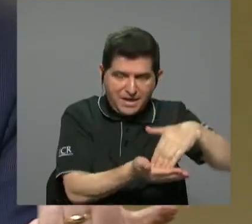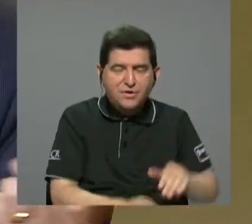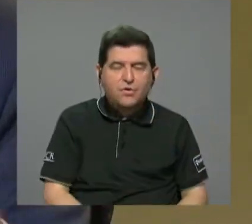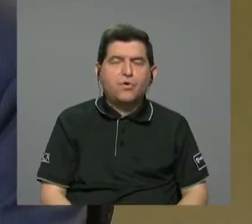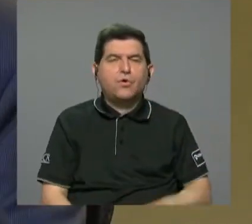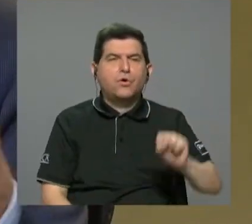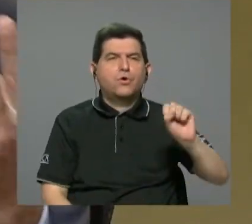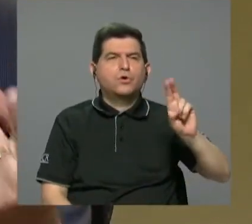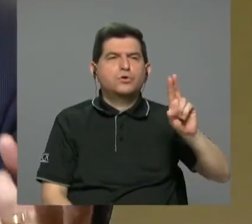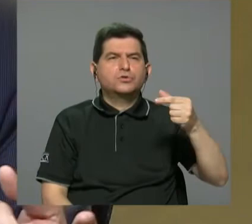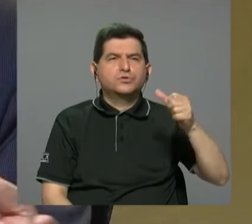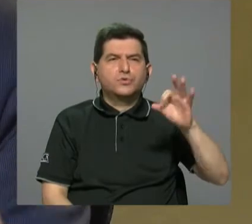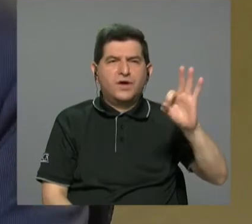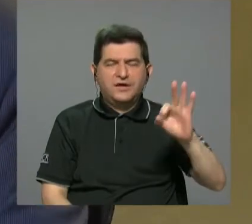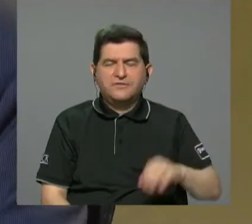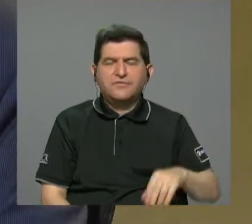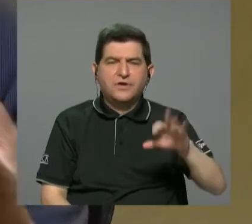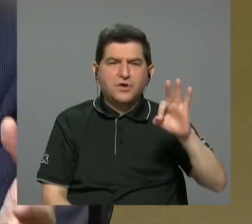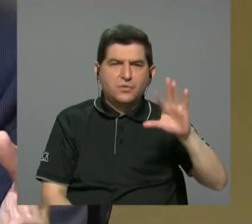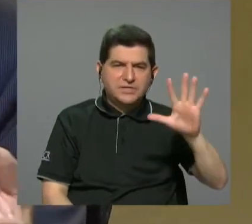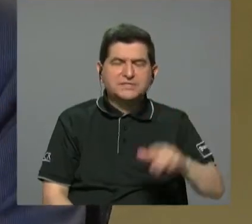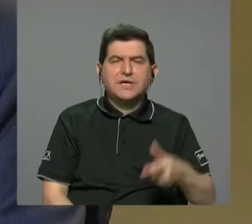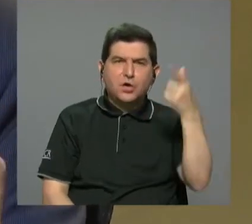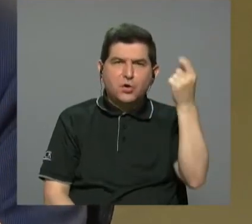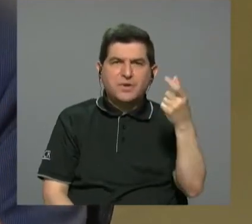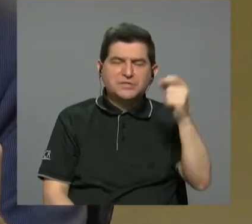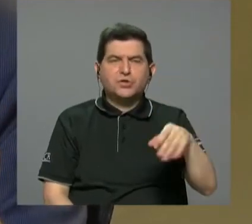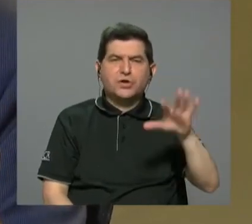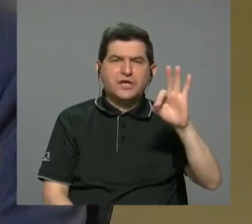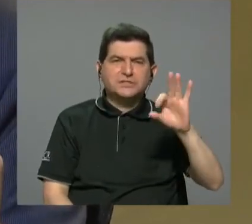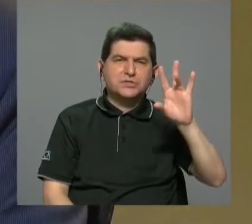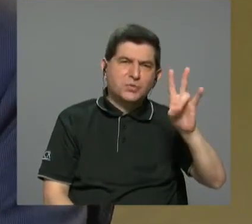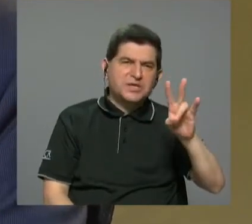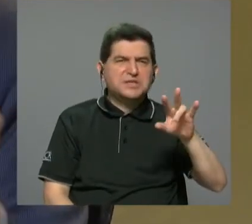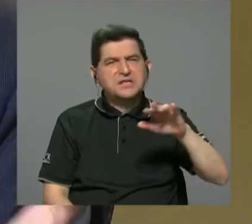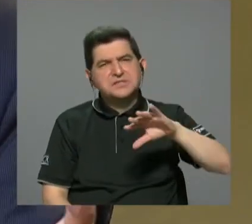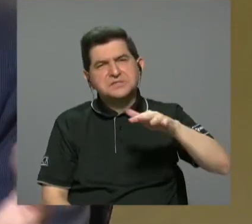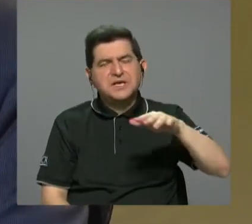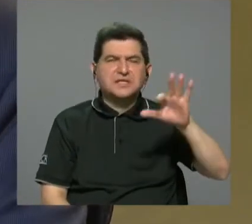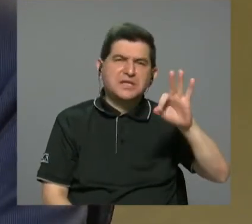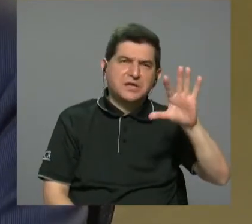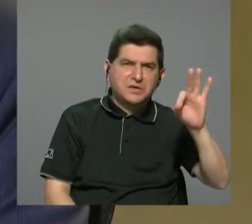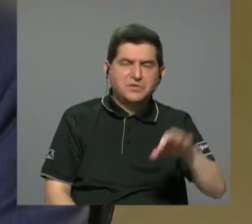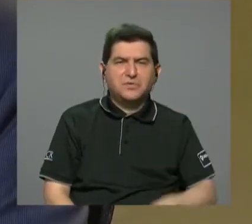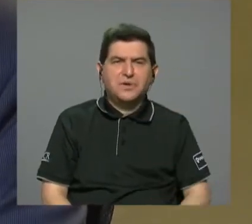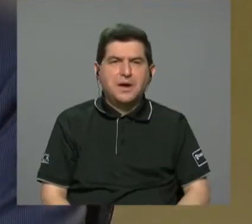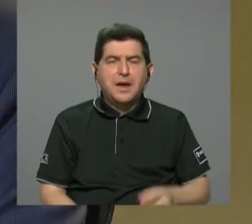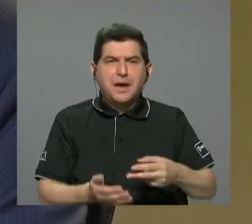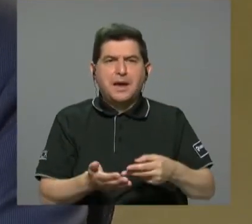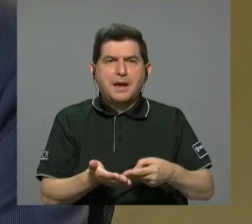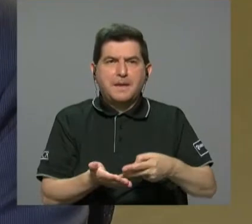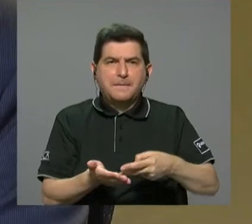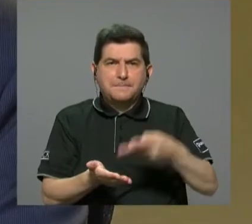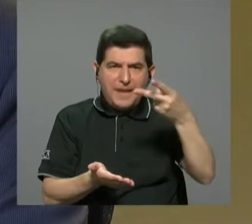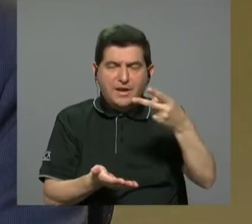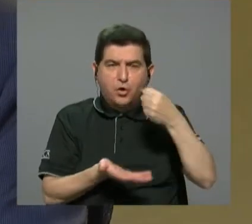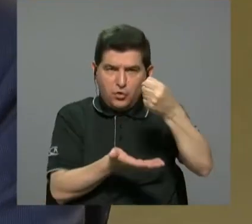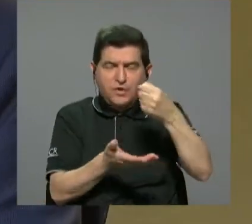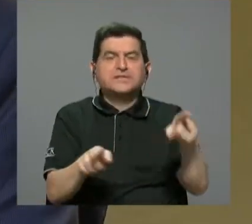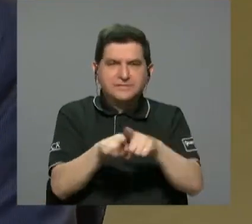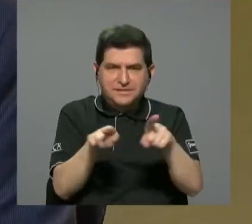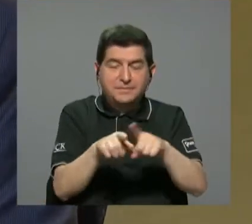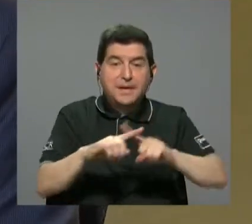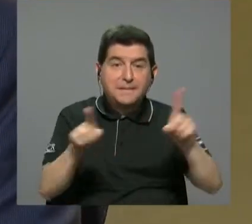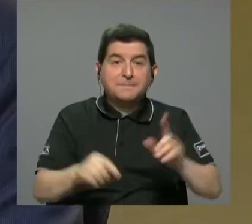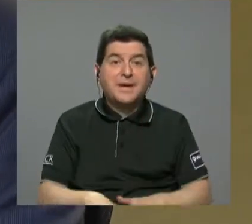el 95, la de pensiones era el 97, 99, la de valores también. Pero el entrar a